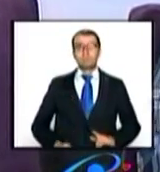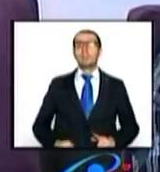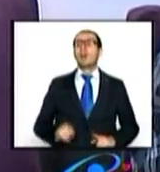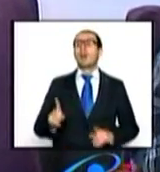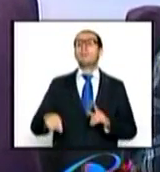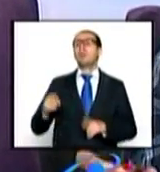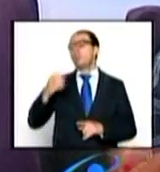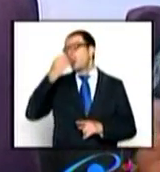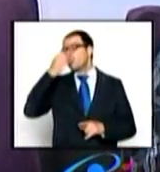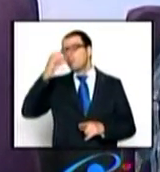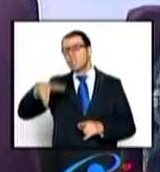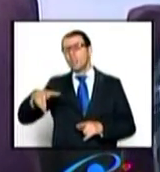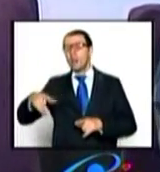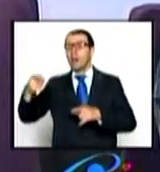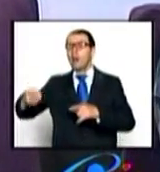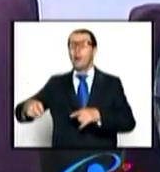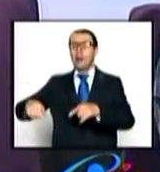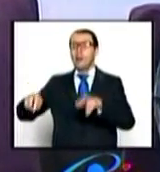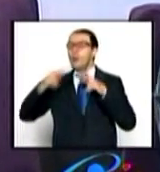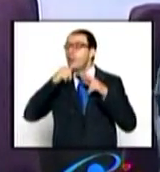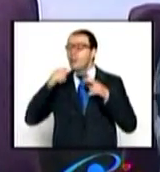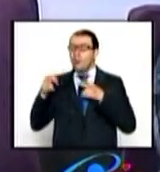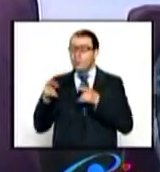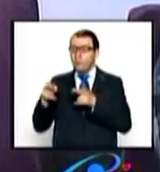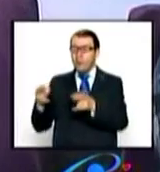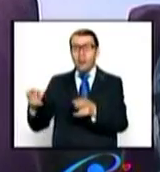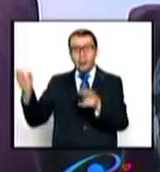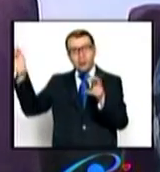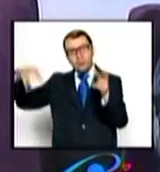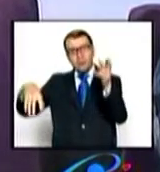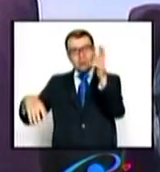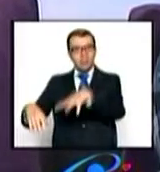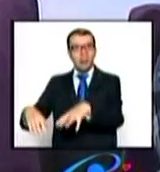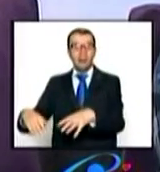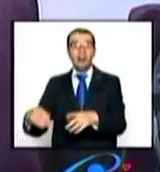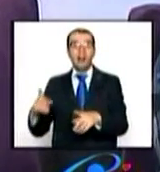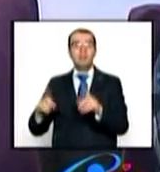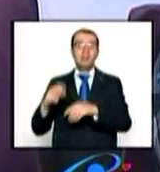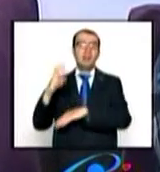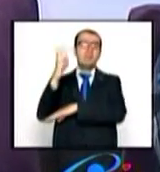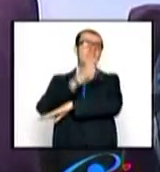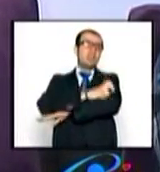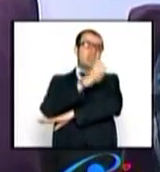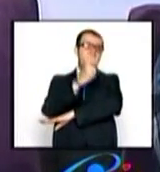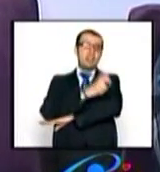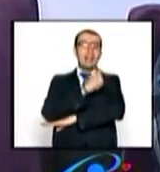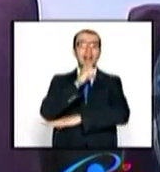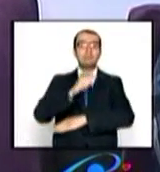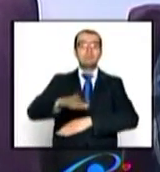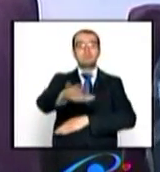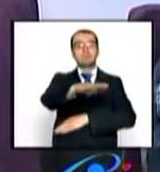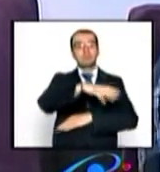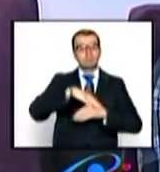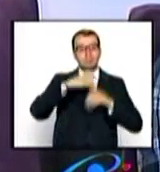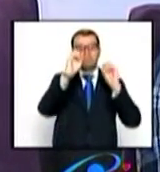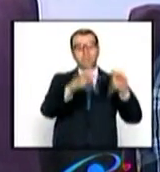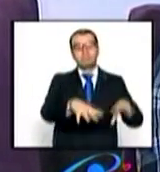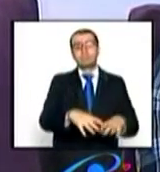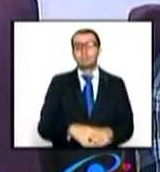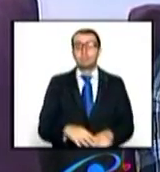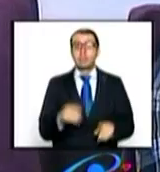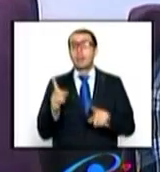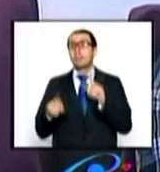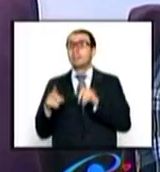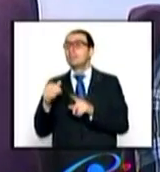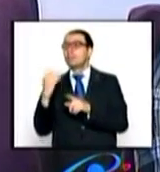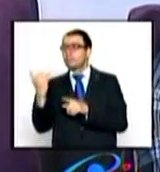ríos, a la liberación de petróleo en el mar. Entonces estas sustancias se depositan en el agua, se depositan también en los